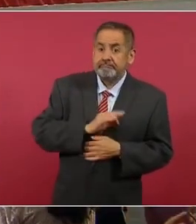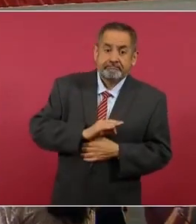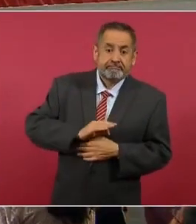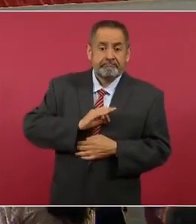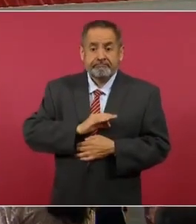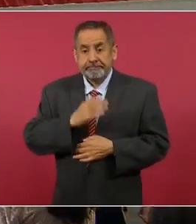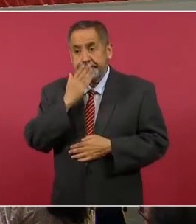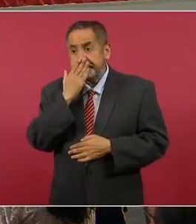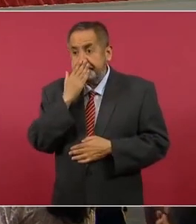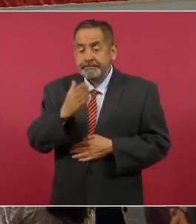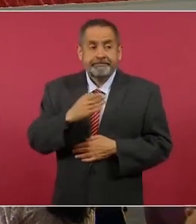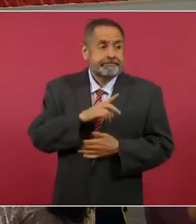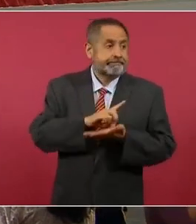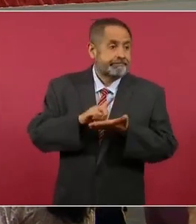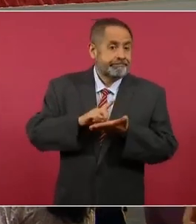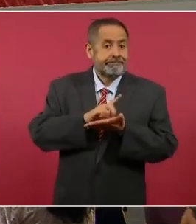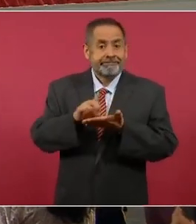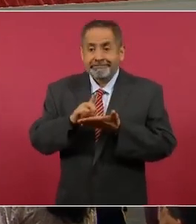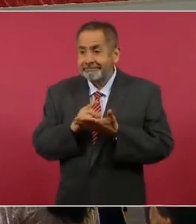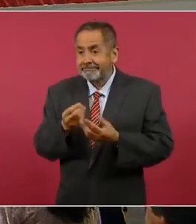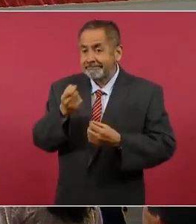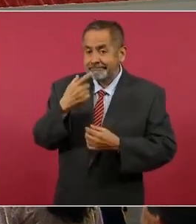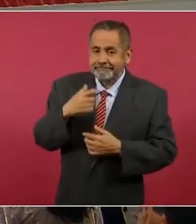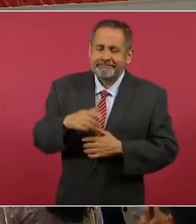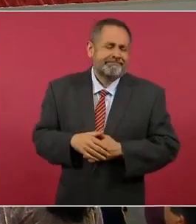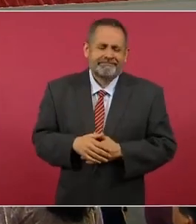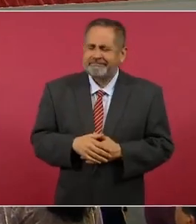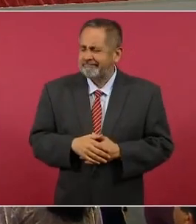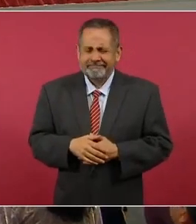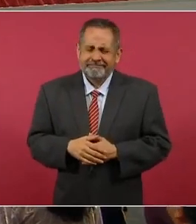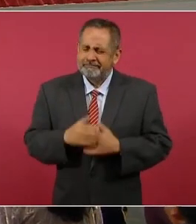dicho en otras etapas de nuestras campañas de divulgación.